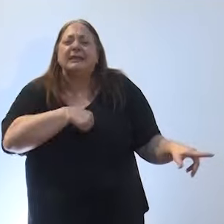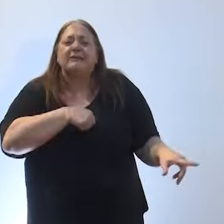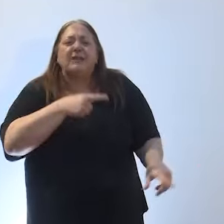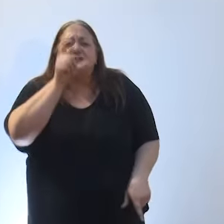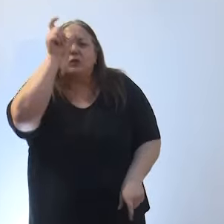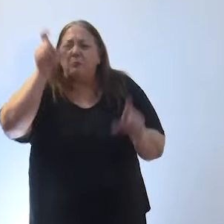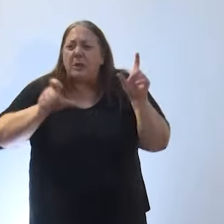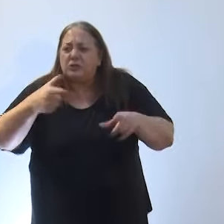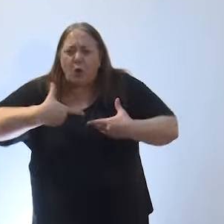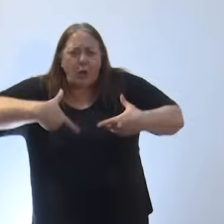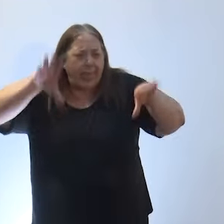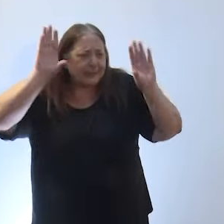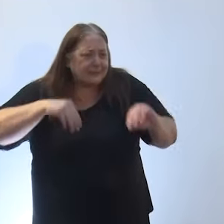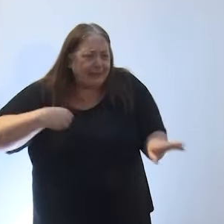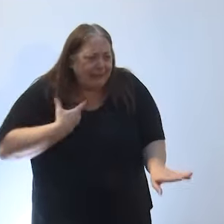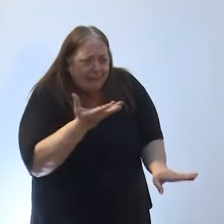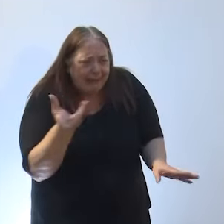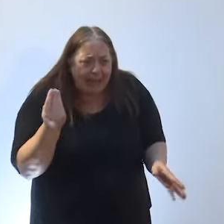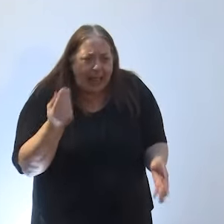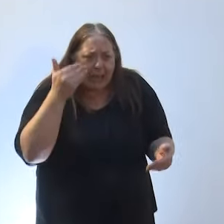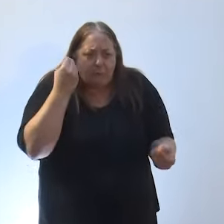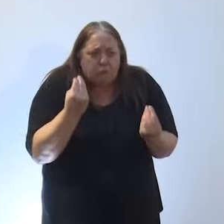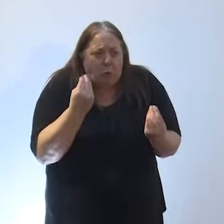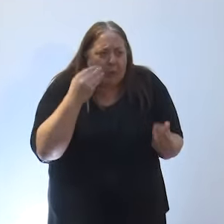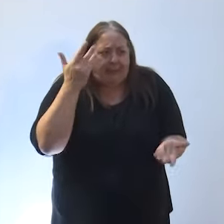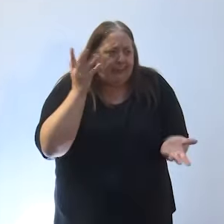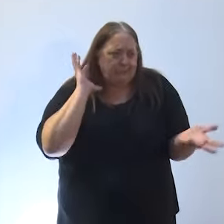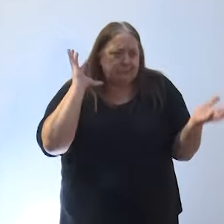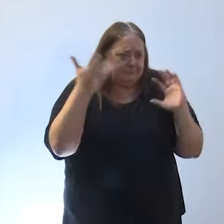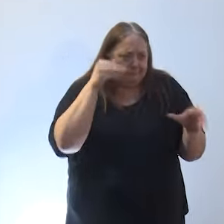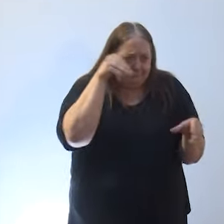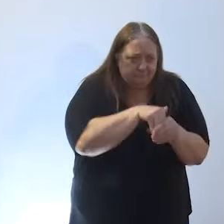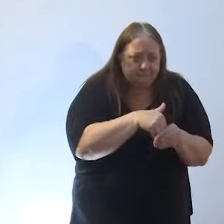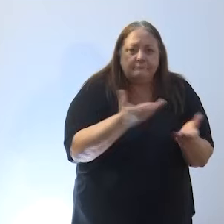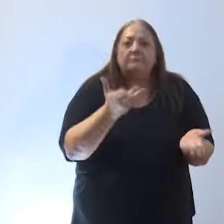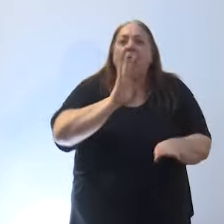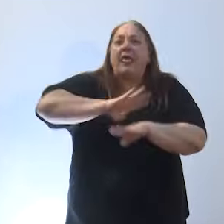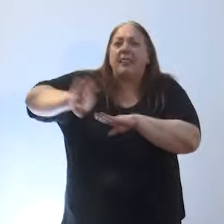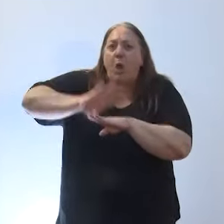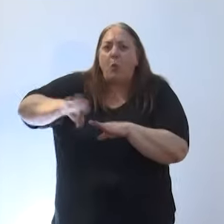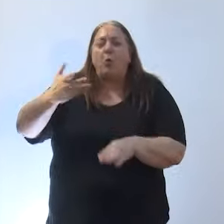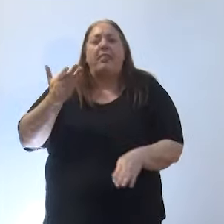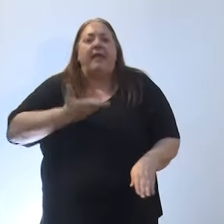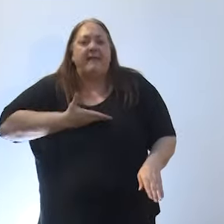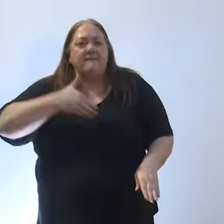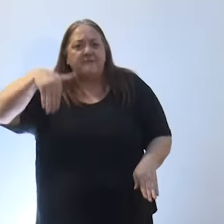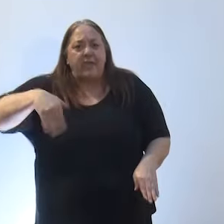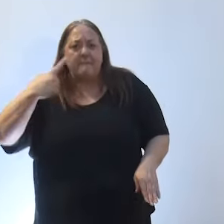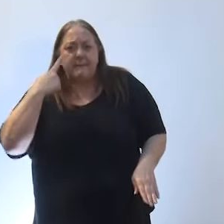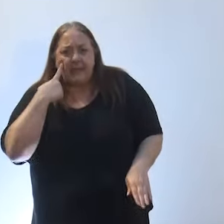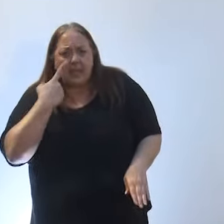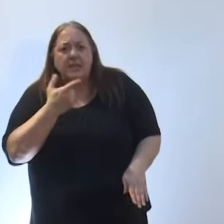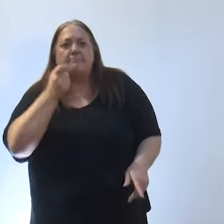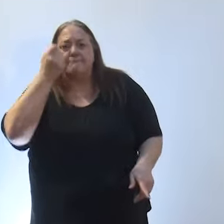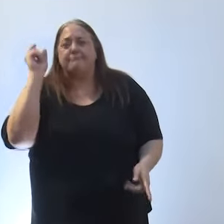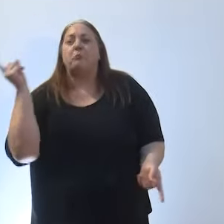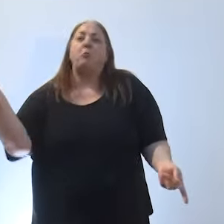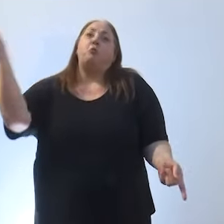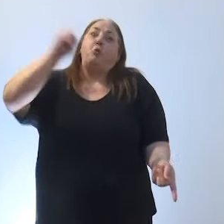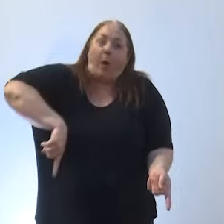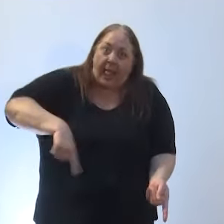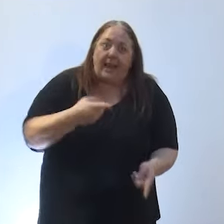por ejemplo el asunto de la deuda con el fmi que retorna con macri yo lo que